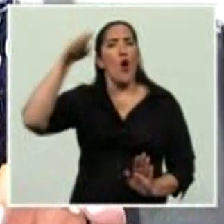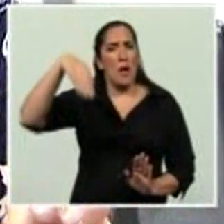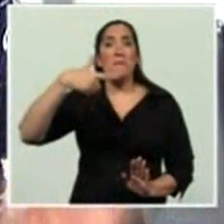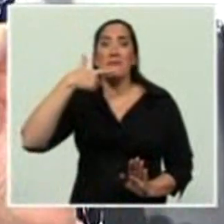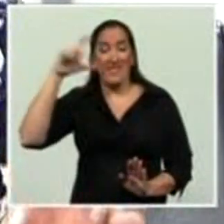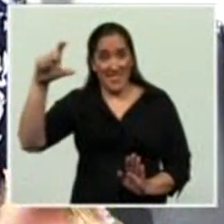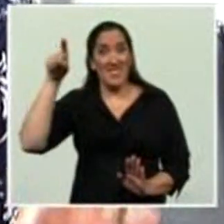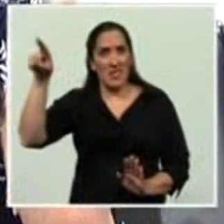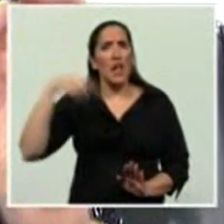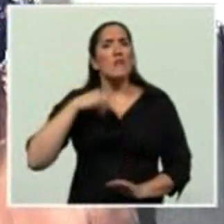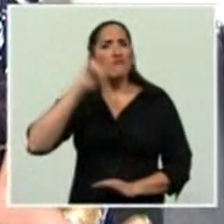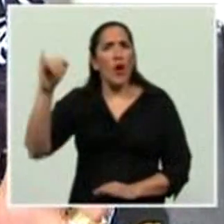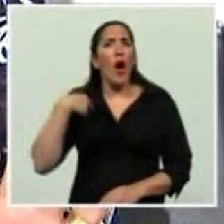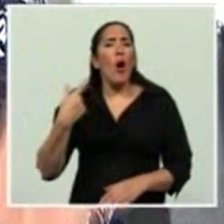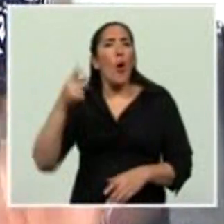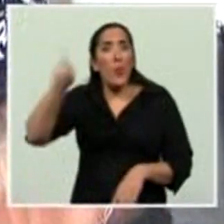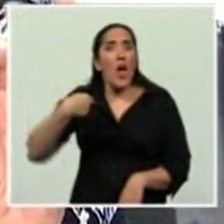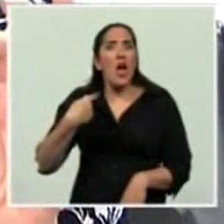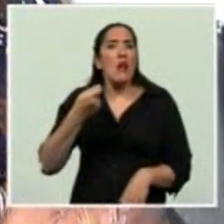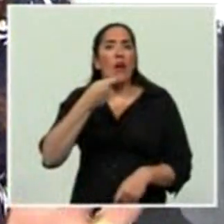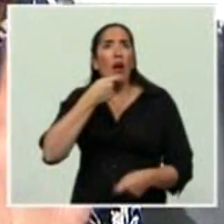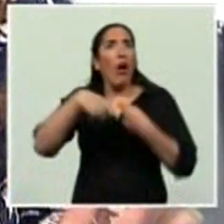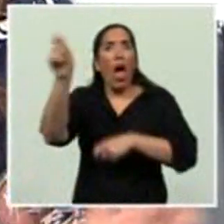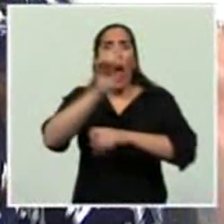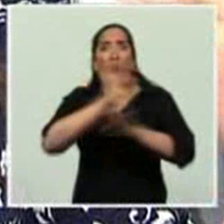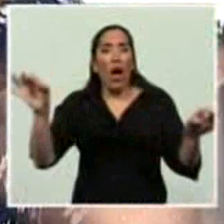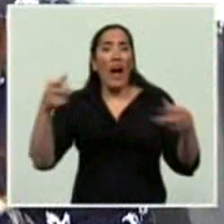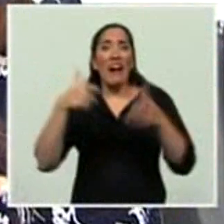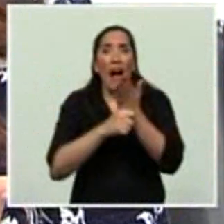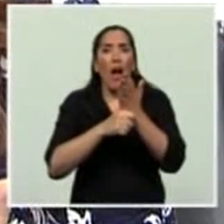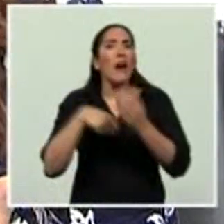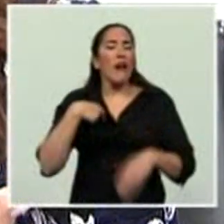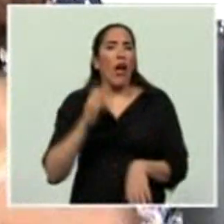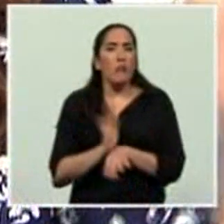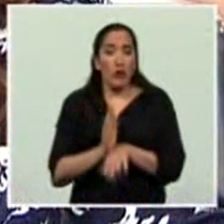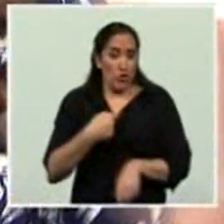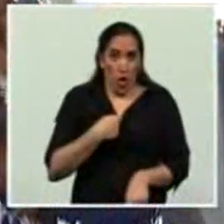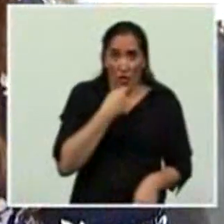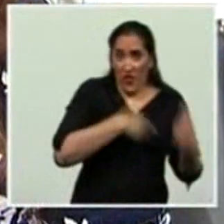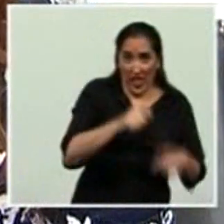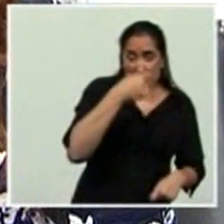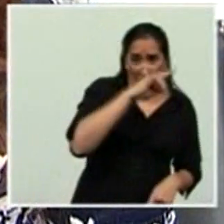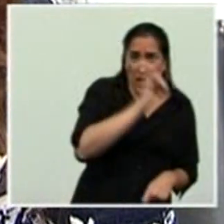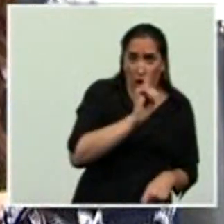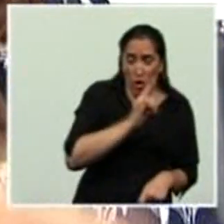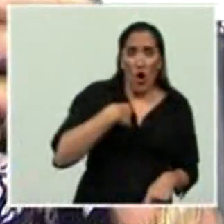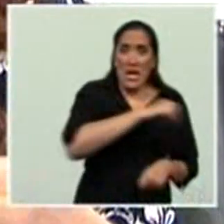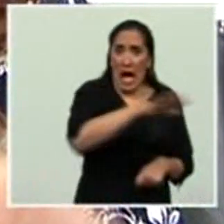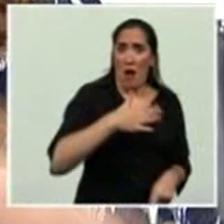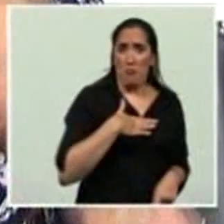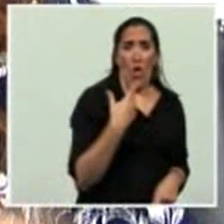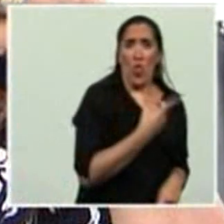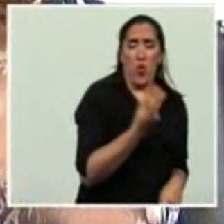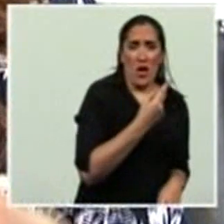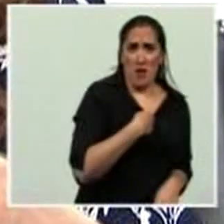2000 millones de dólares de exportación de carne yo no vendo vacas yo no tengo Campos pero